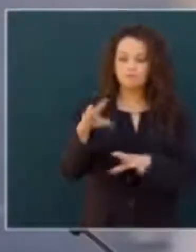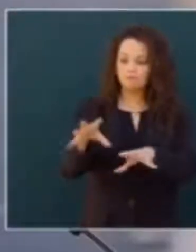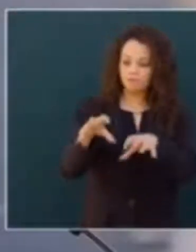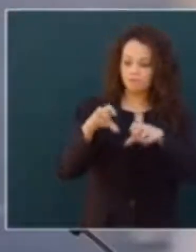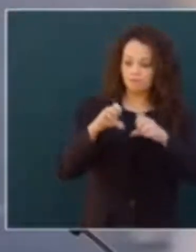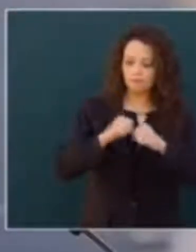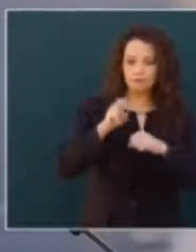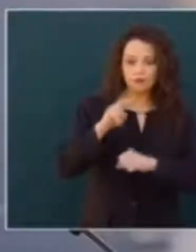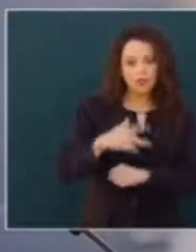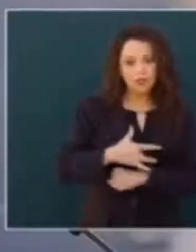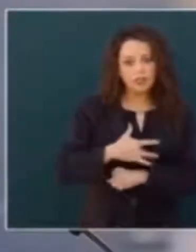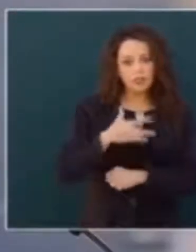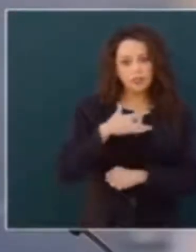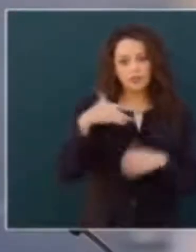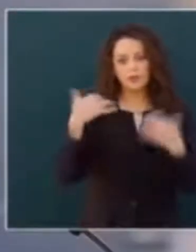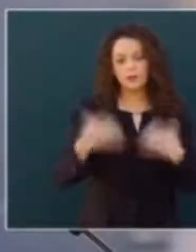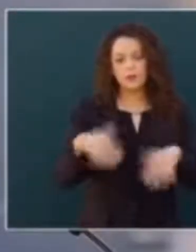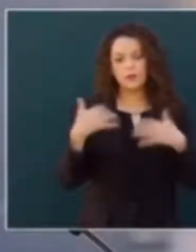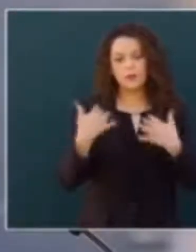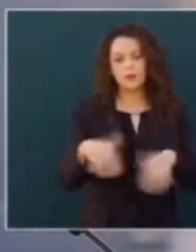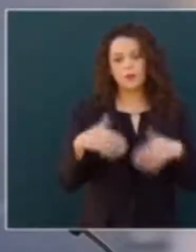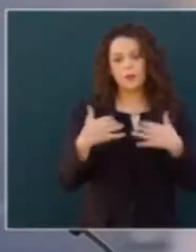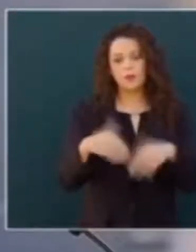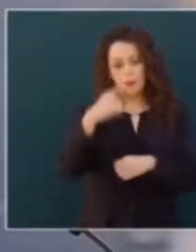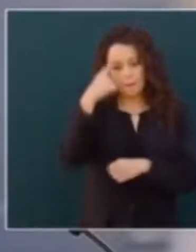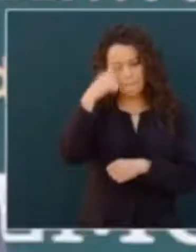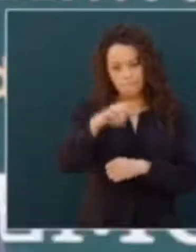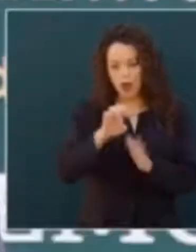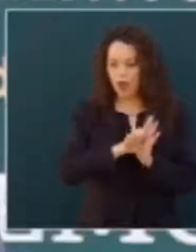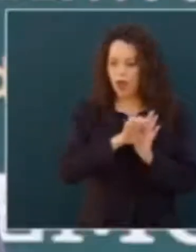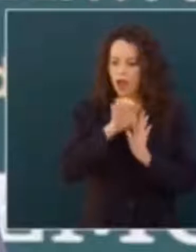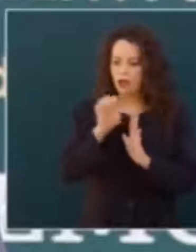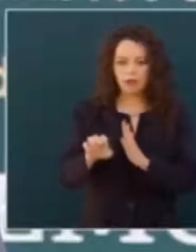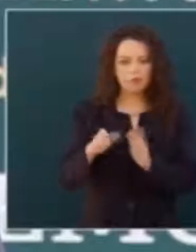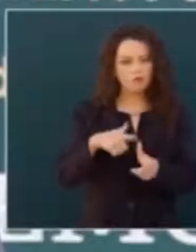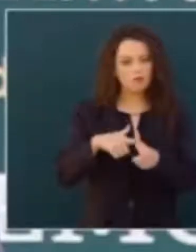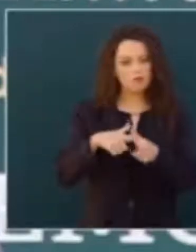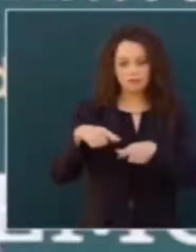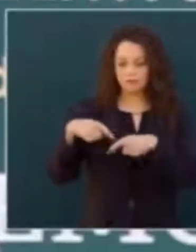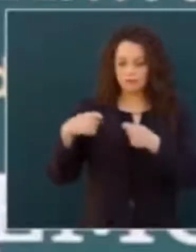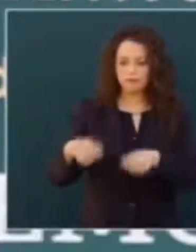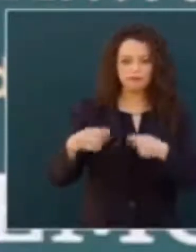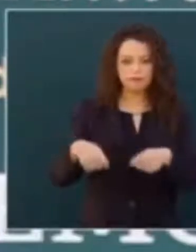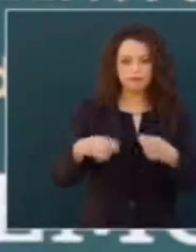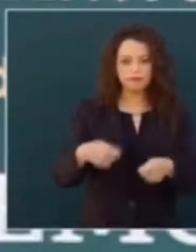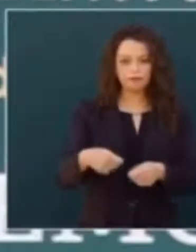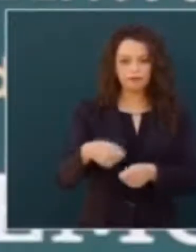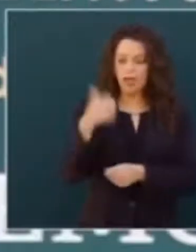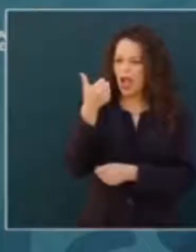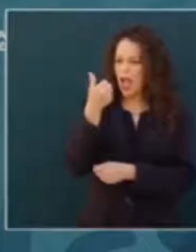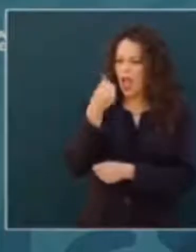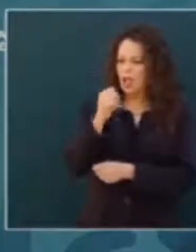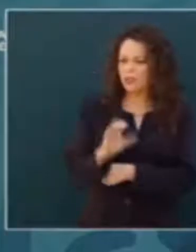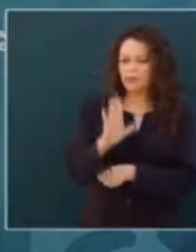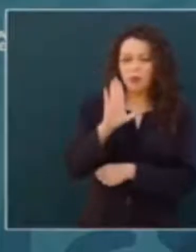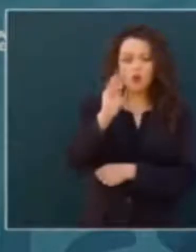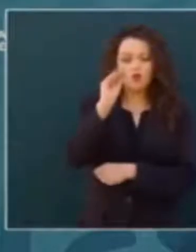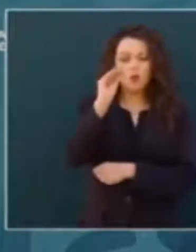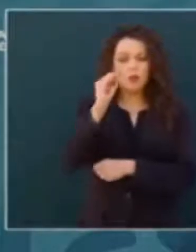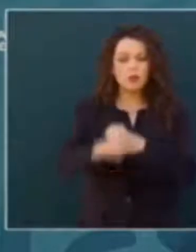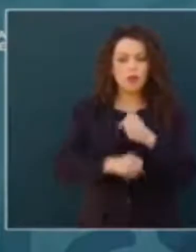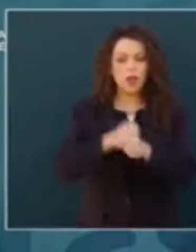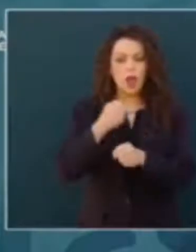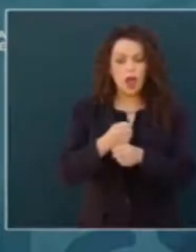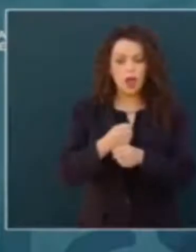y como un ejemplo a seguir. Casi 90 años nos separan del